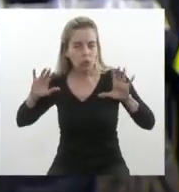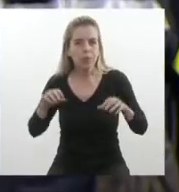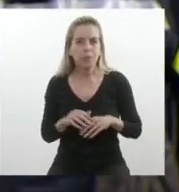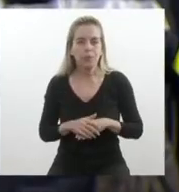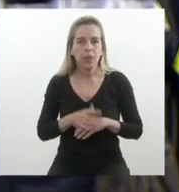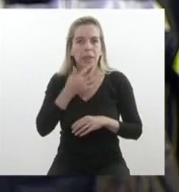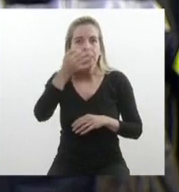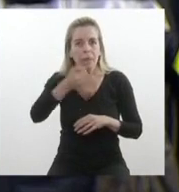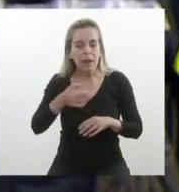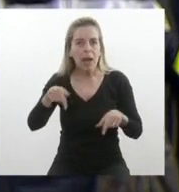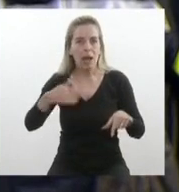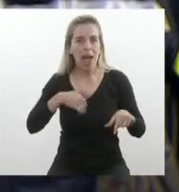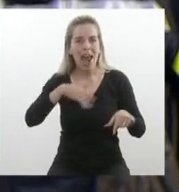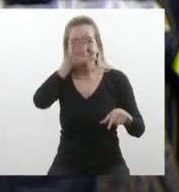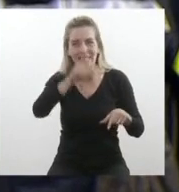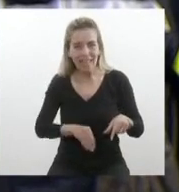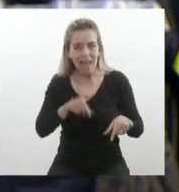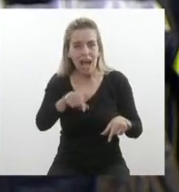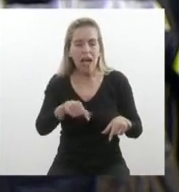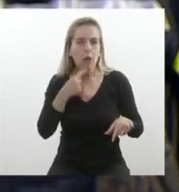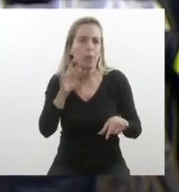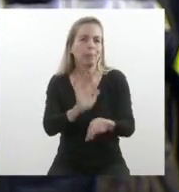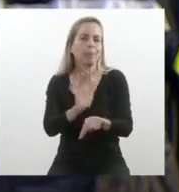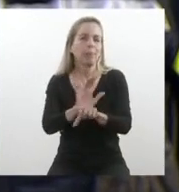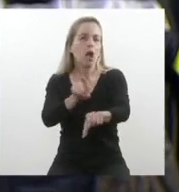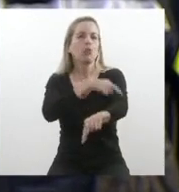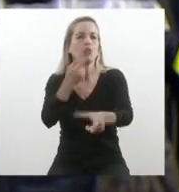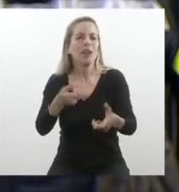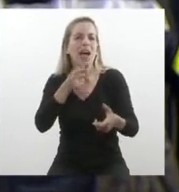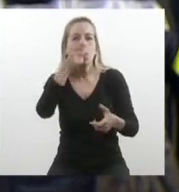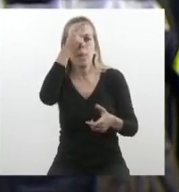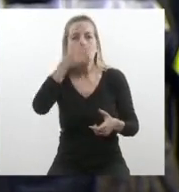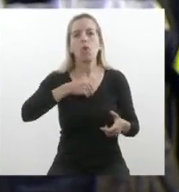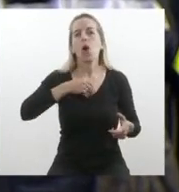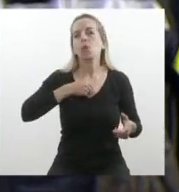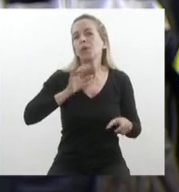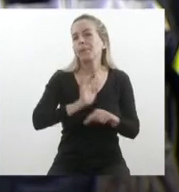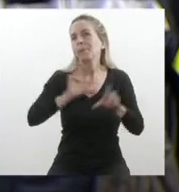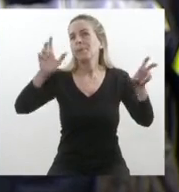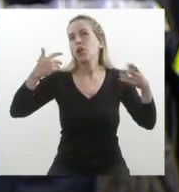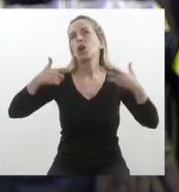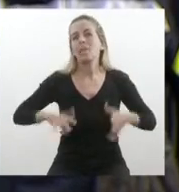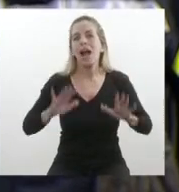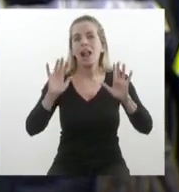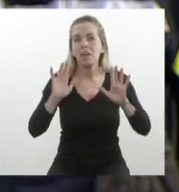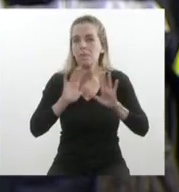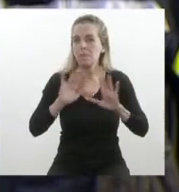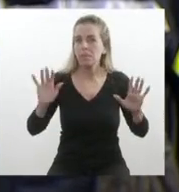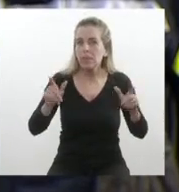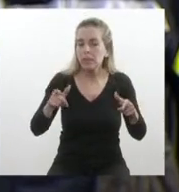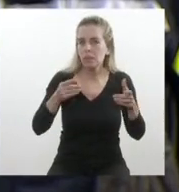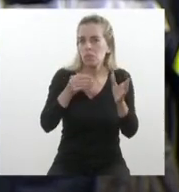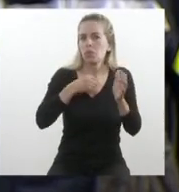Y la verdad es que la Argentina se ha acostumbrado a que existan como si fuera algo normal y habitual, y por ahí ha